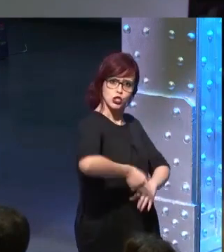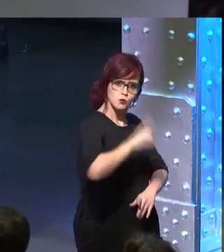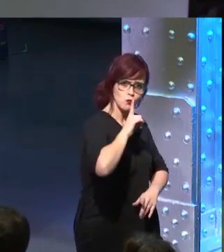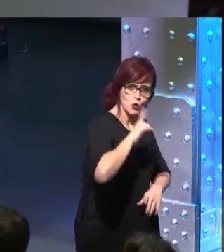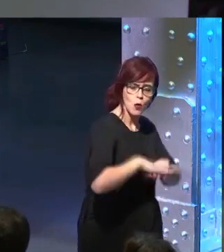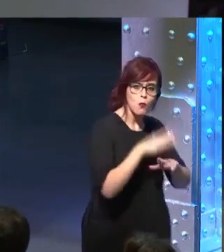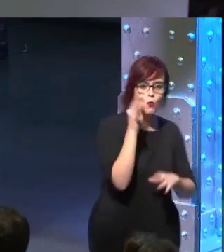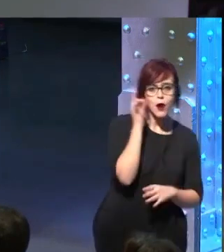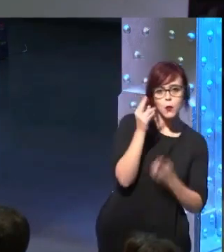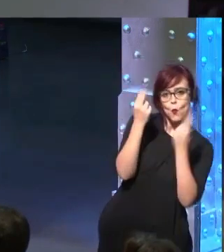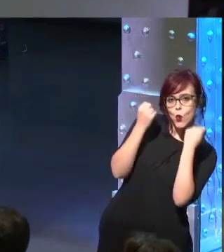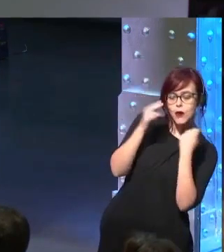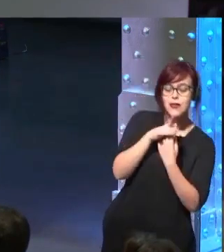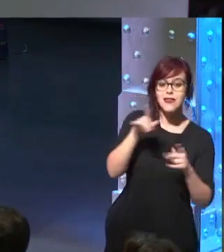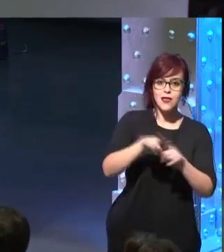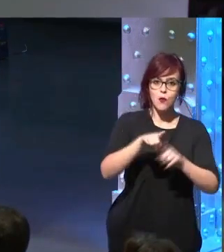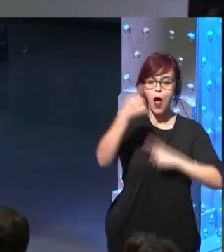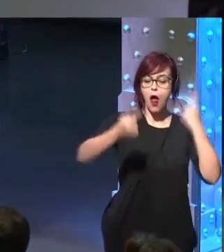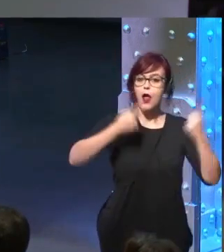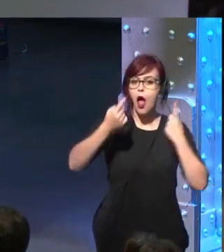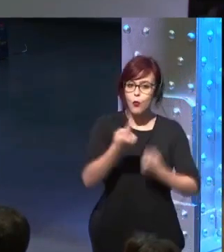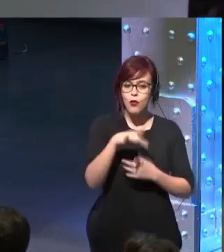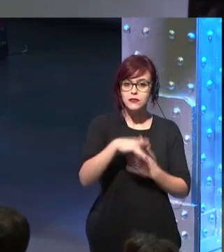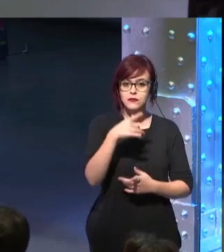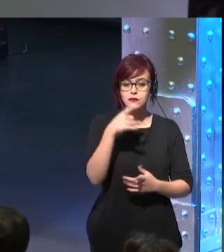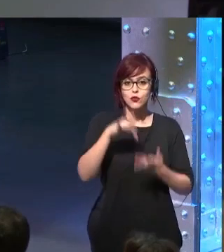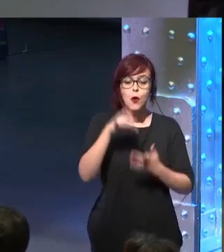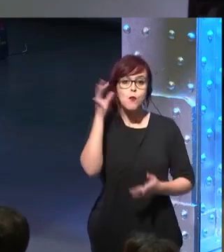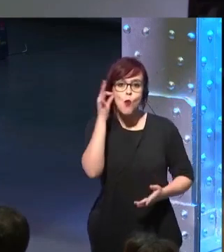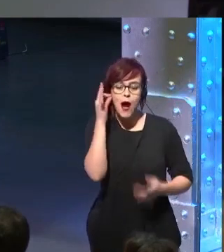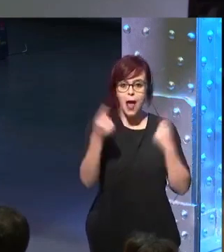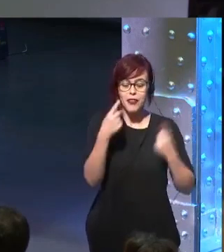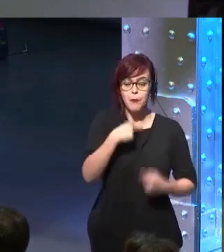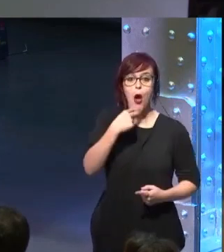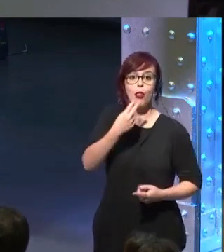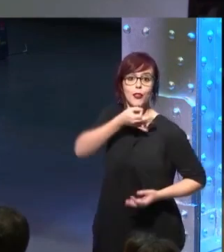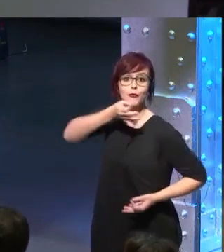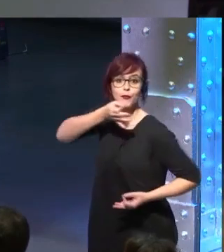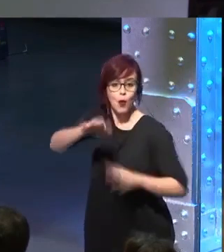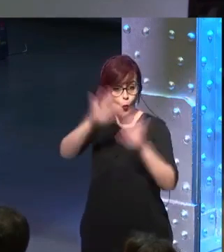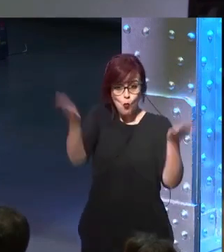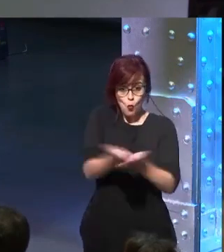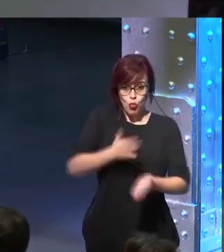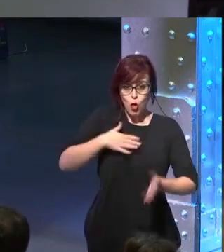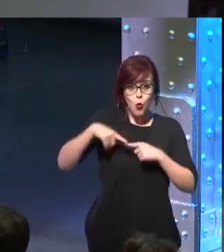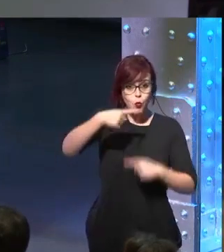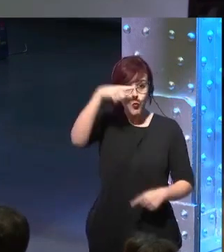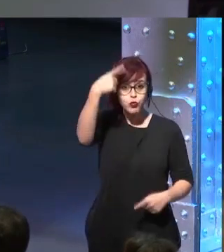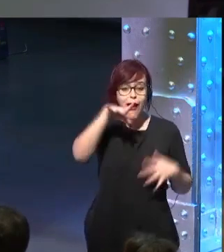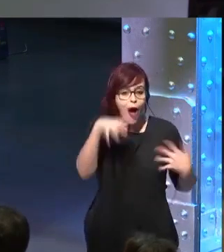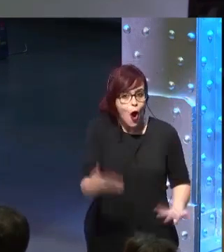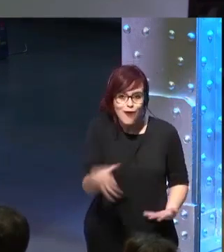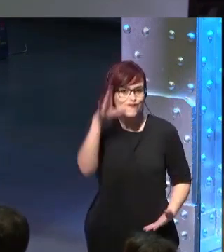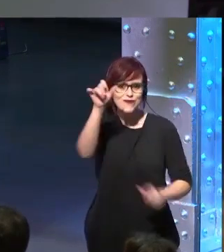maneras en las que la voz de las mujeres no se escuchan en nuestro mundo y nuestra cultura contemporáneos,